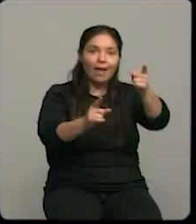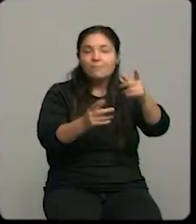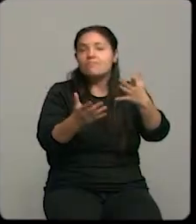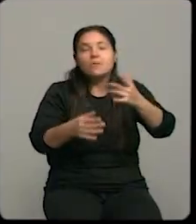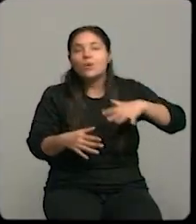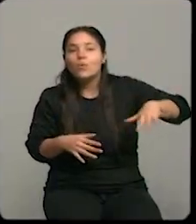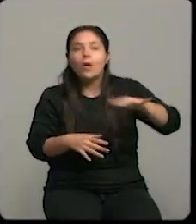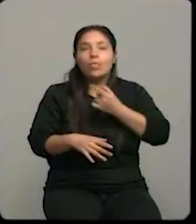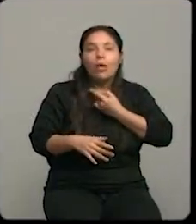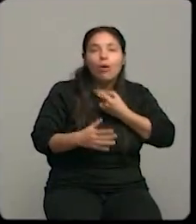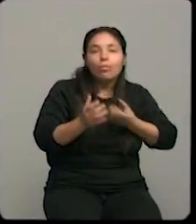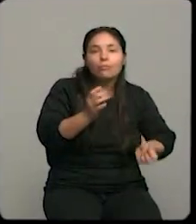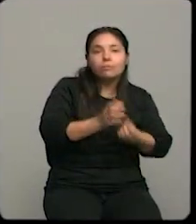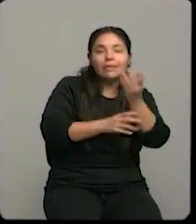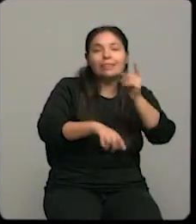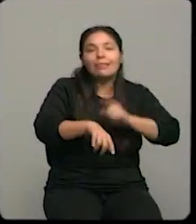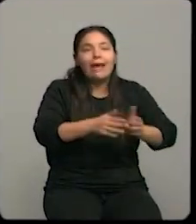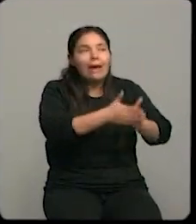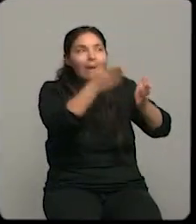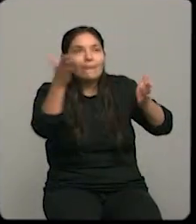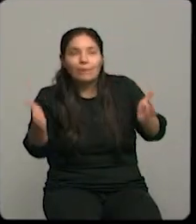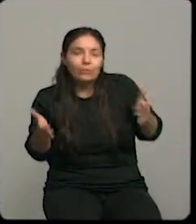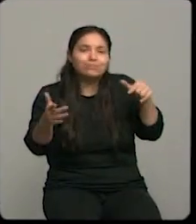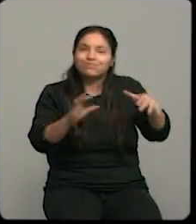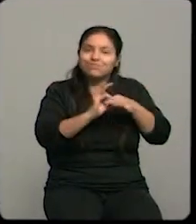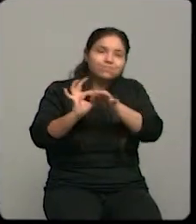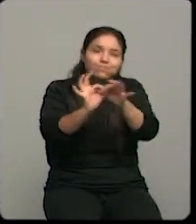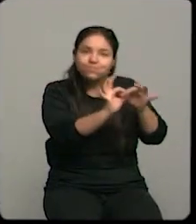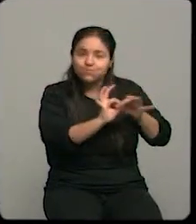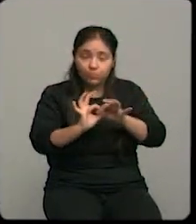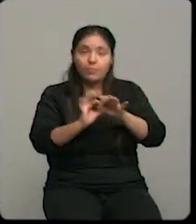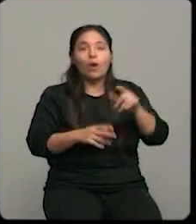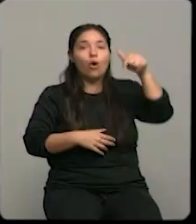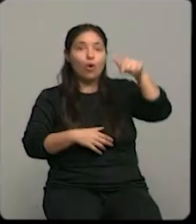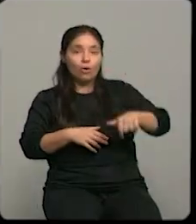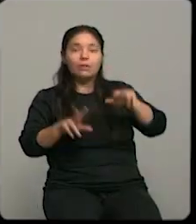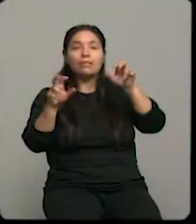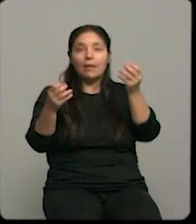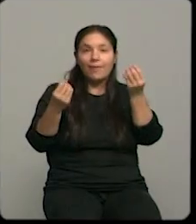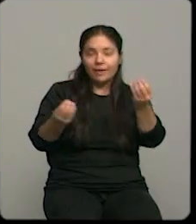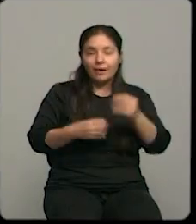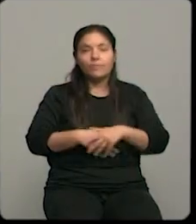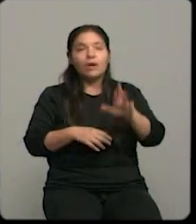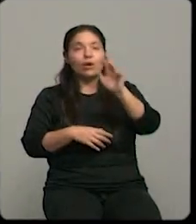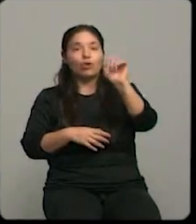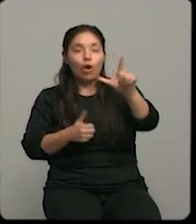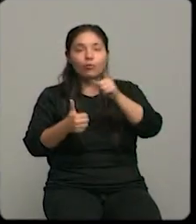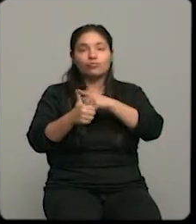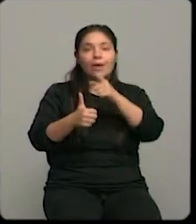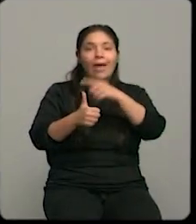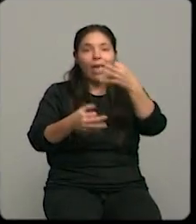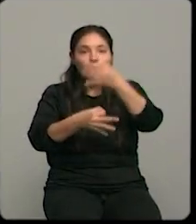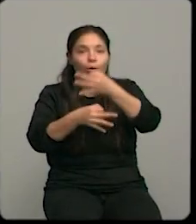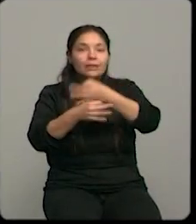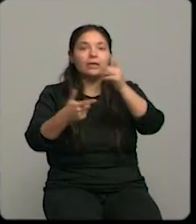origina. En el programa de hoy vamos a conocer el rol educativo, social y de divulgación